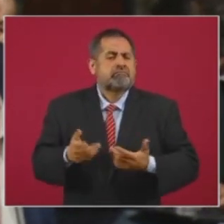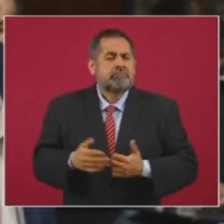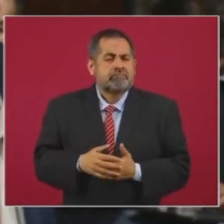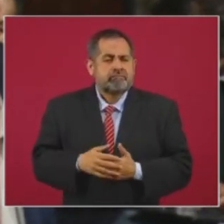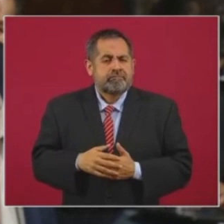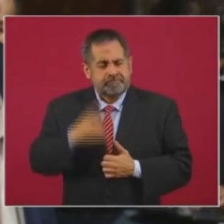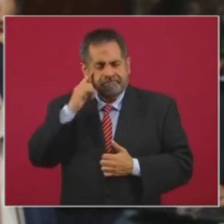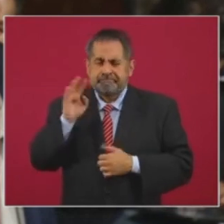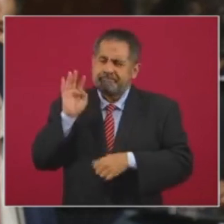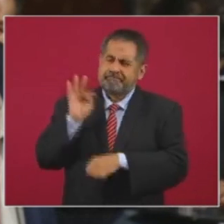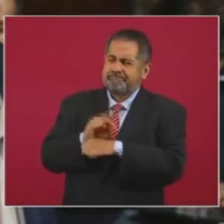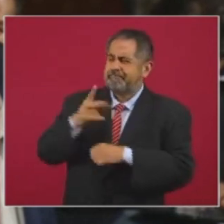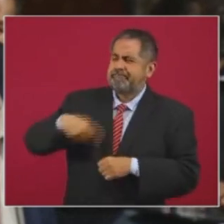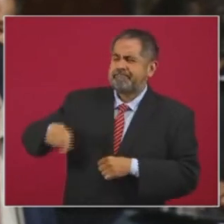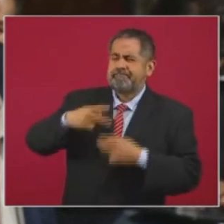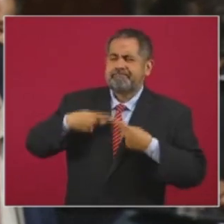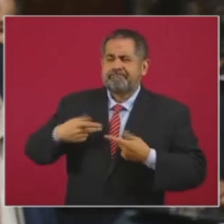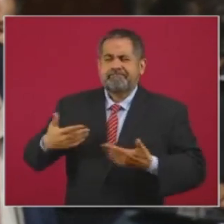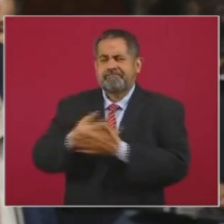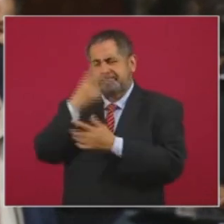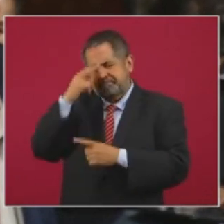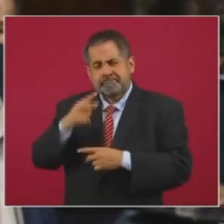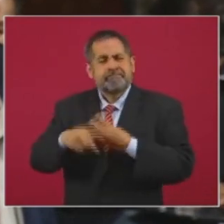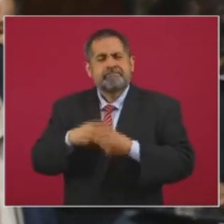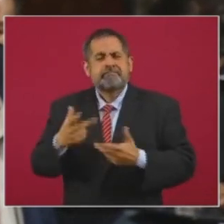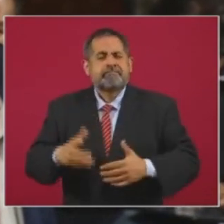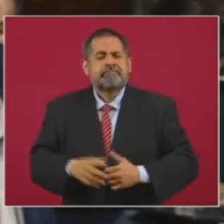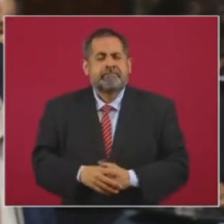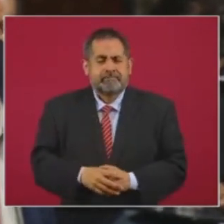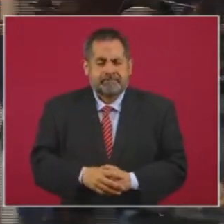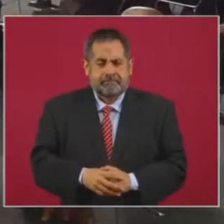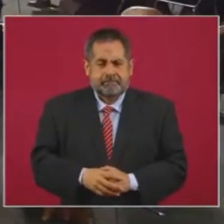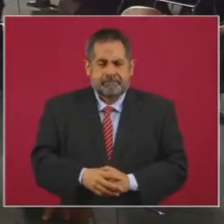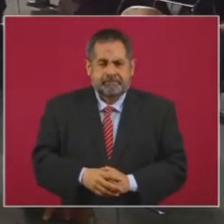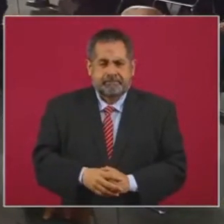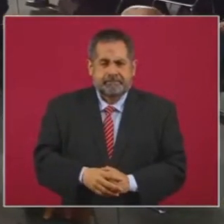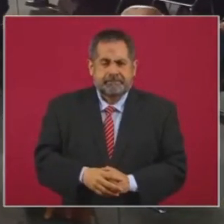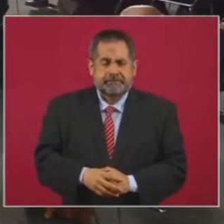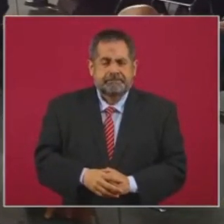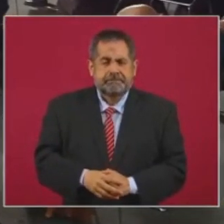por el bien de los mexicanos, ¿qué se va a hacer? Le agradezco. Yo